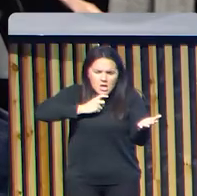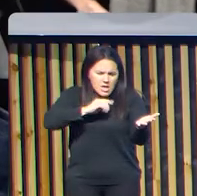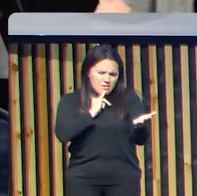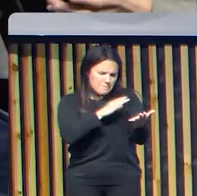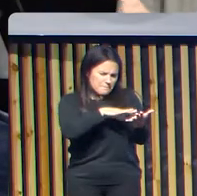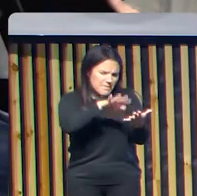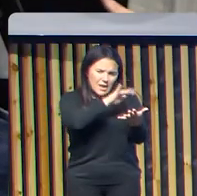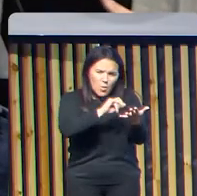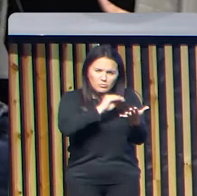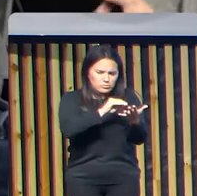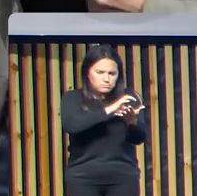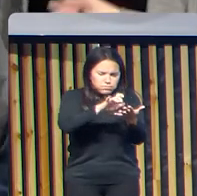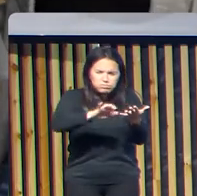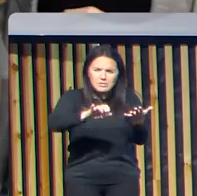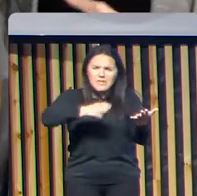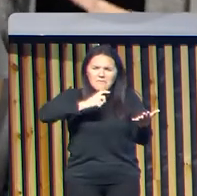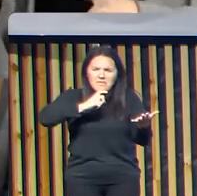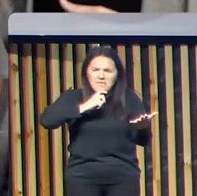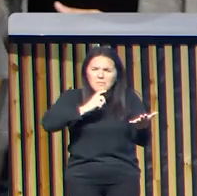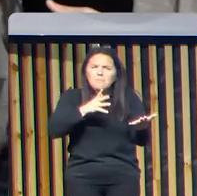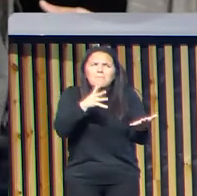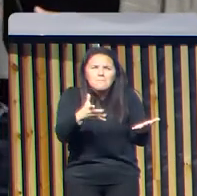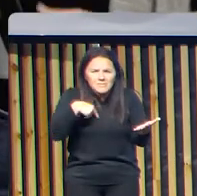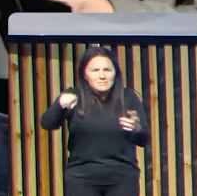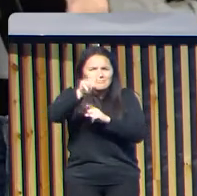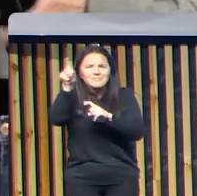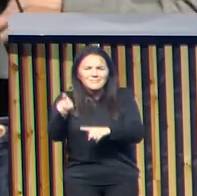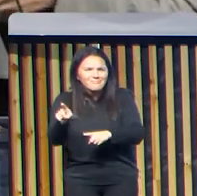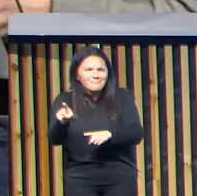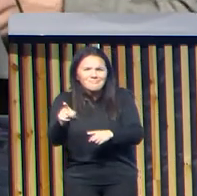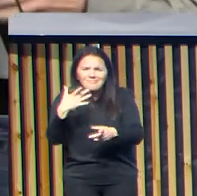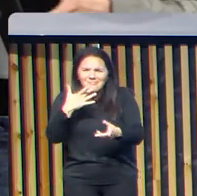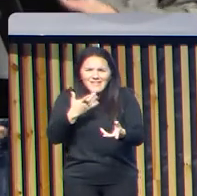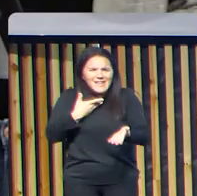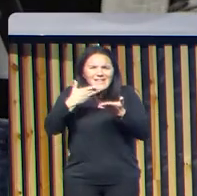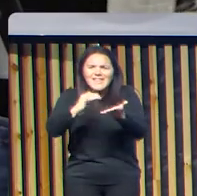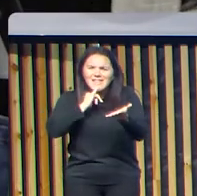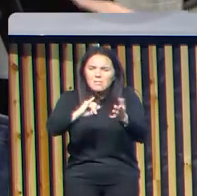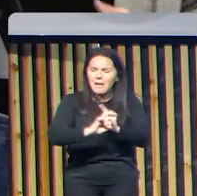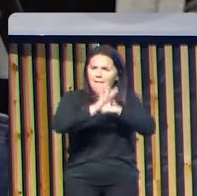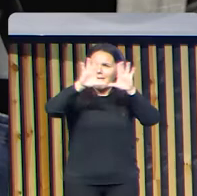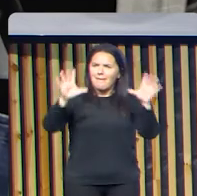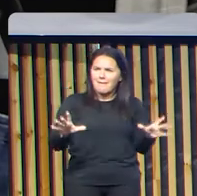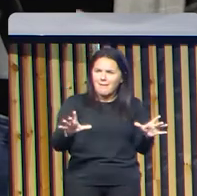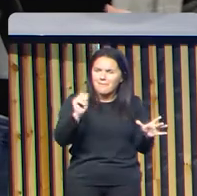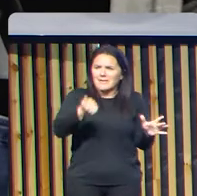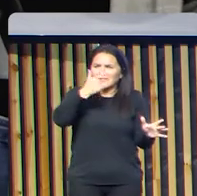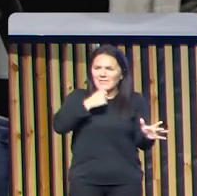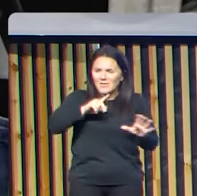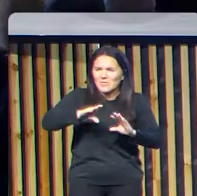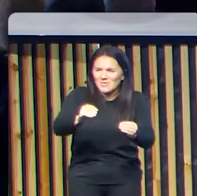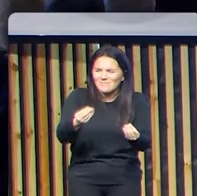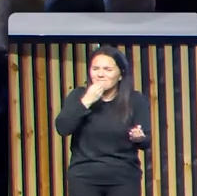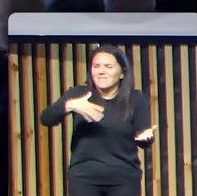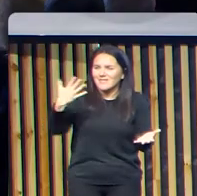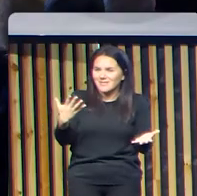lenguaje no sea claro y sencillo Ahorita te envió Mercedes punzar guía de terrassa era el